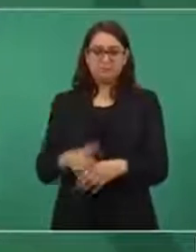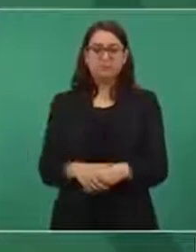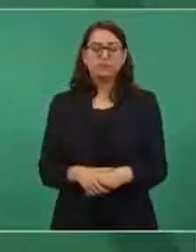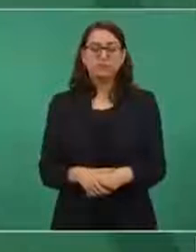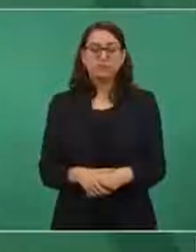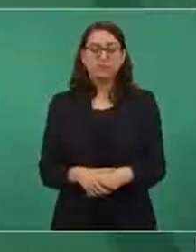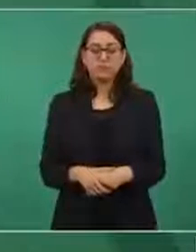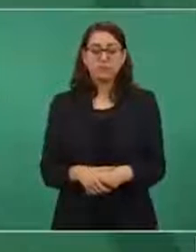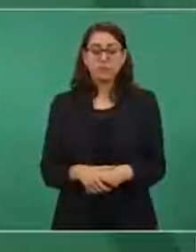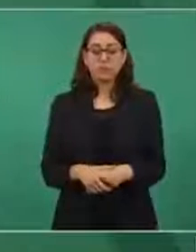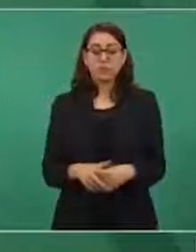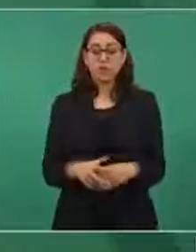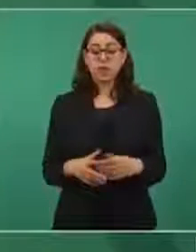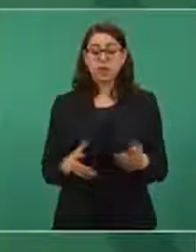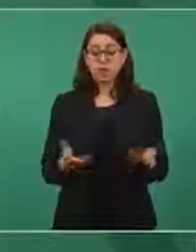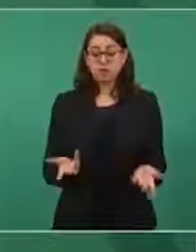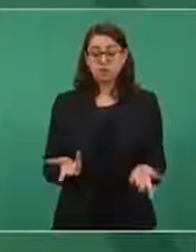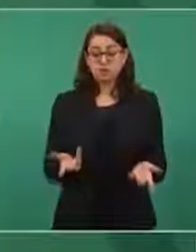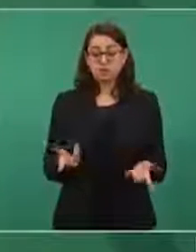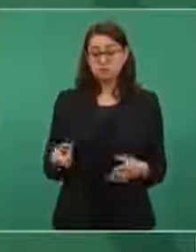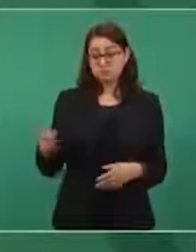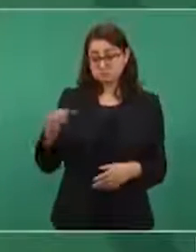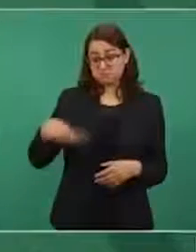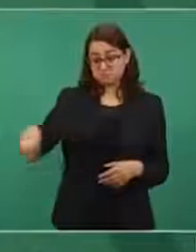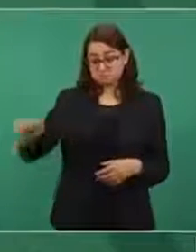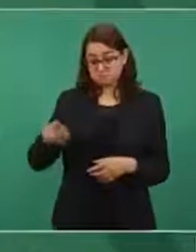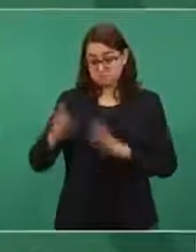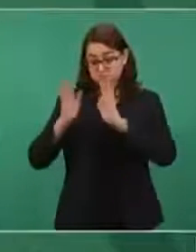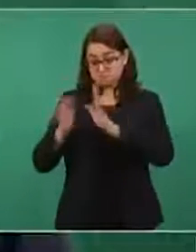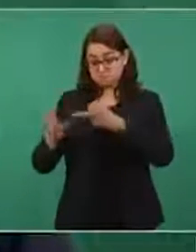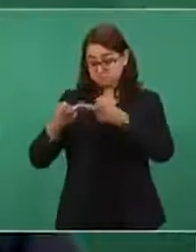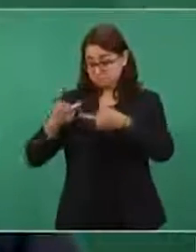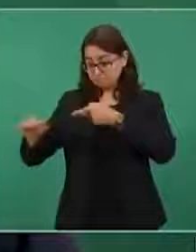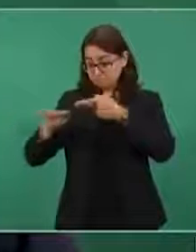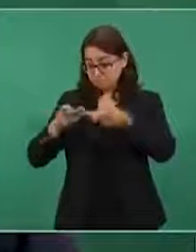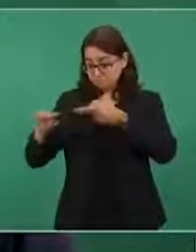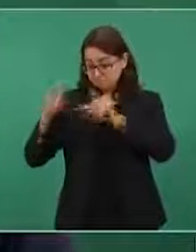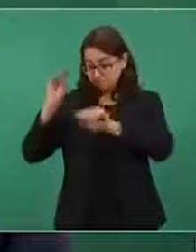Ya tienen un plan.